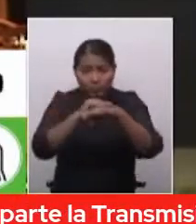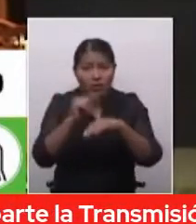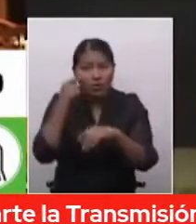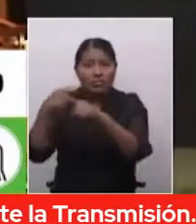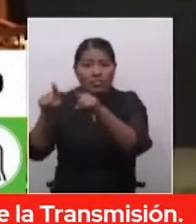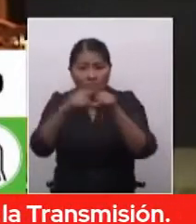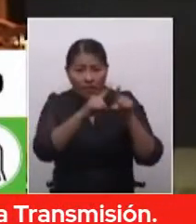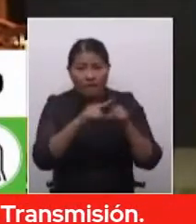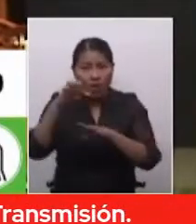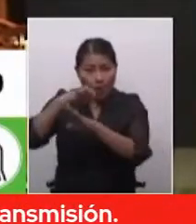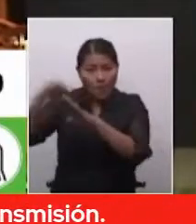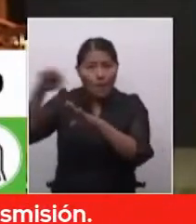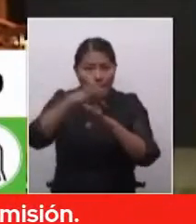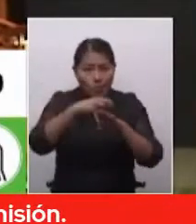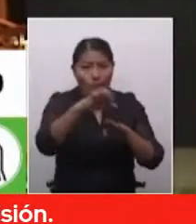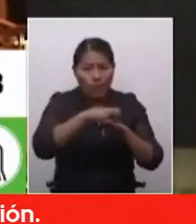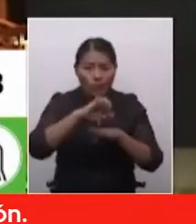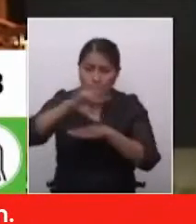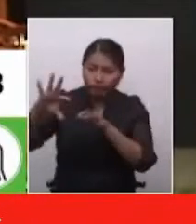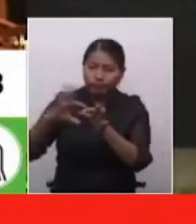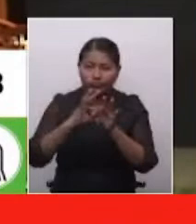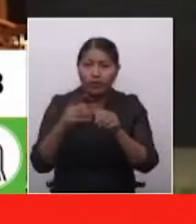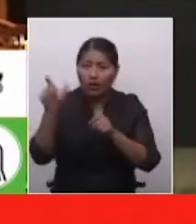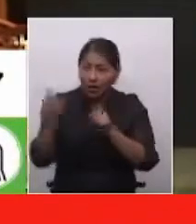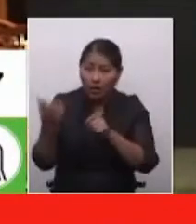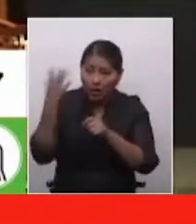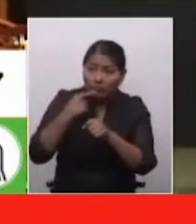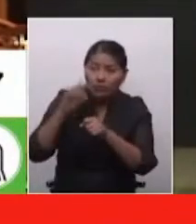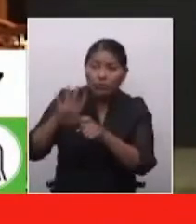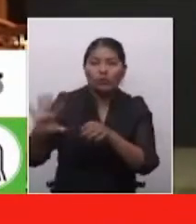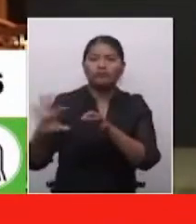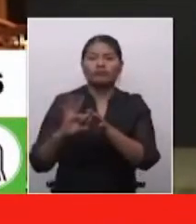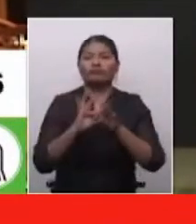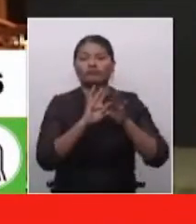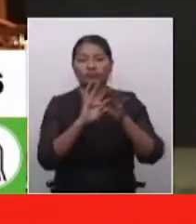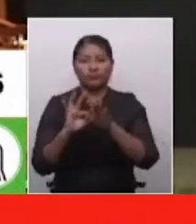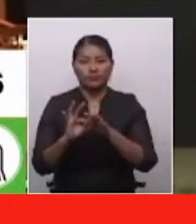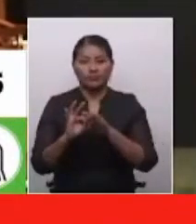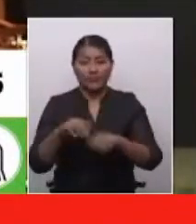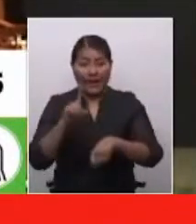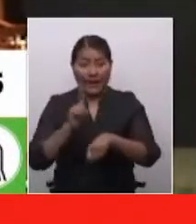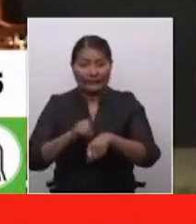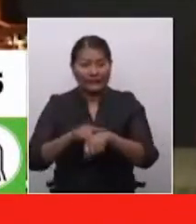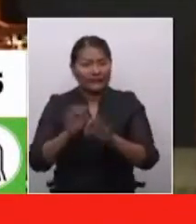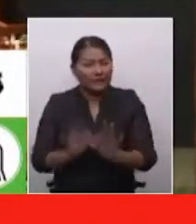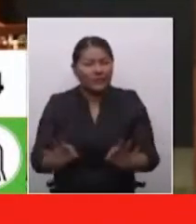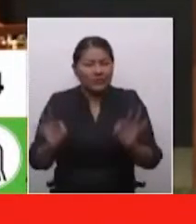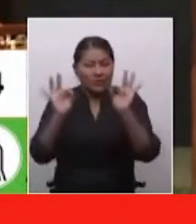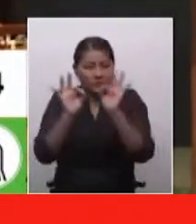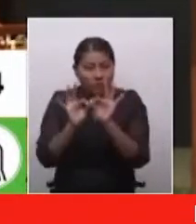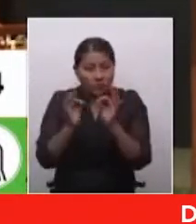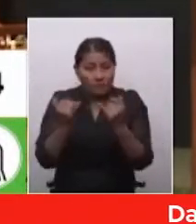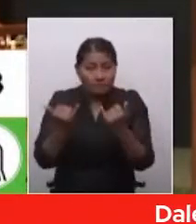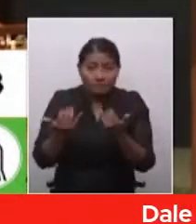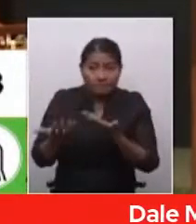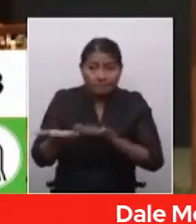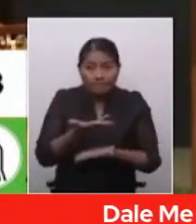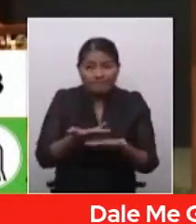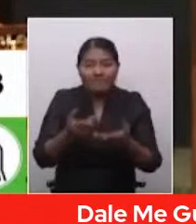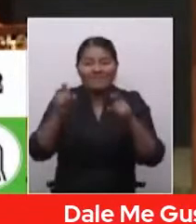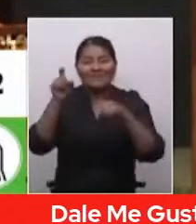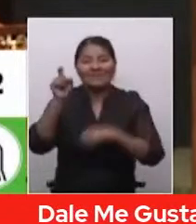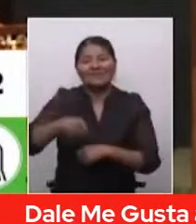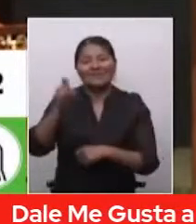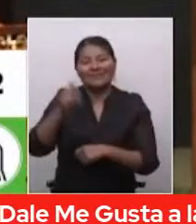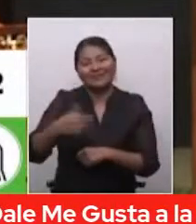de cuyos miembros ya tenemos el compromiso de participación. Y sobre todo aquí quiero relevar la